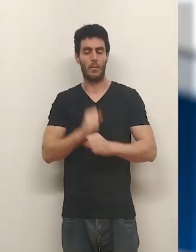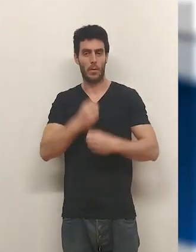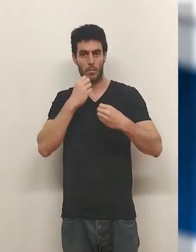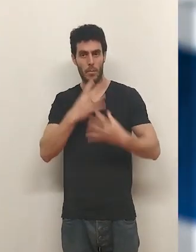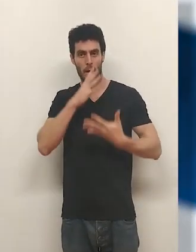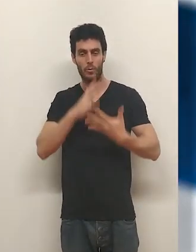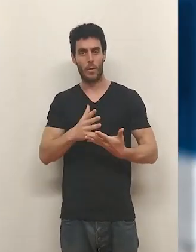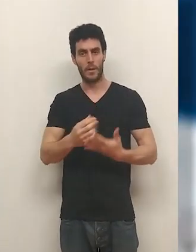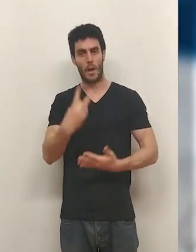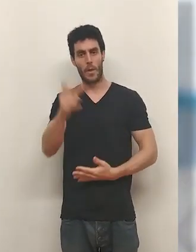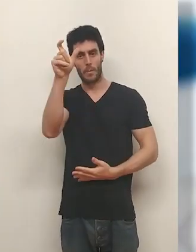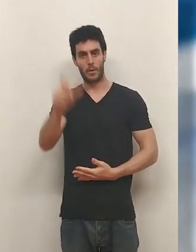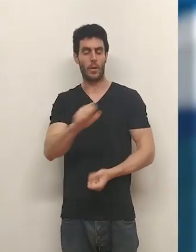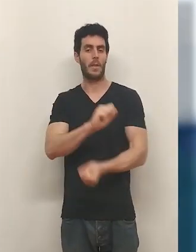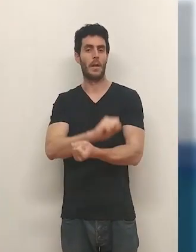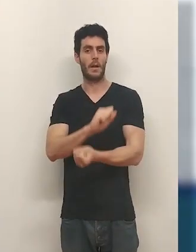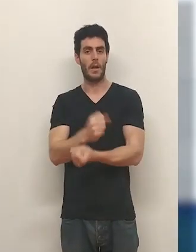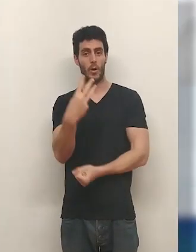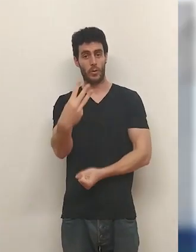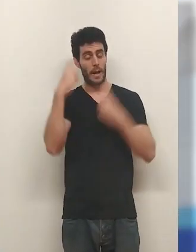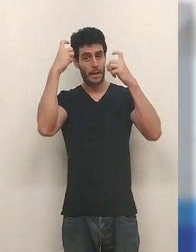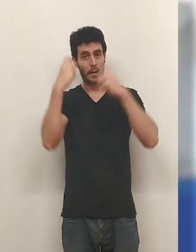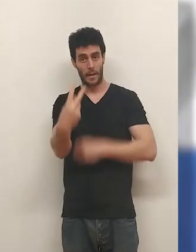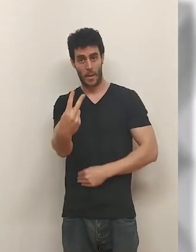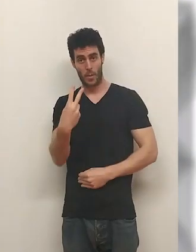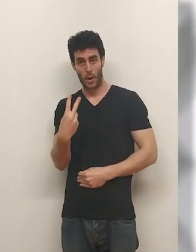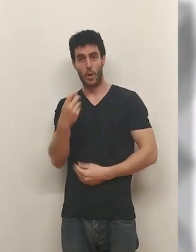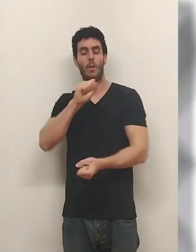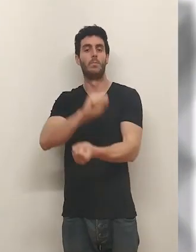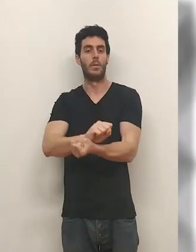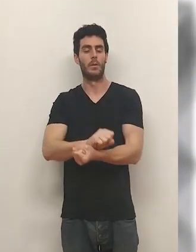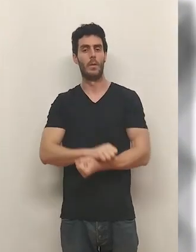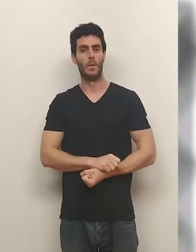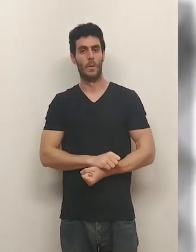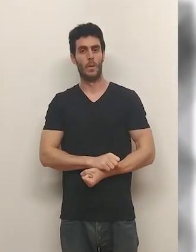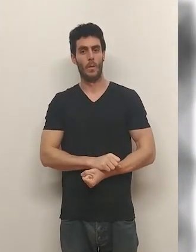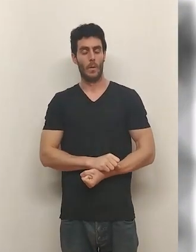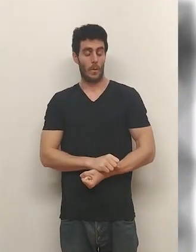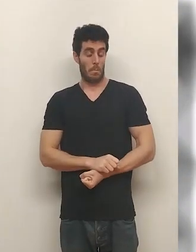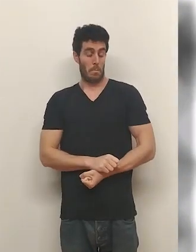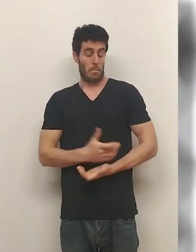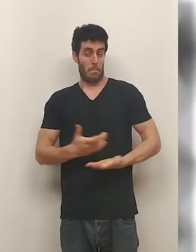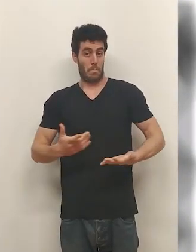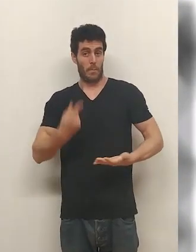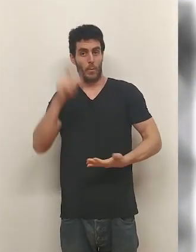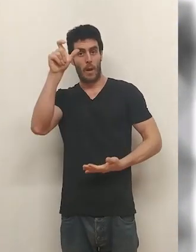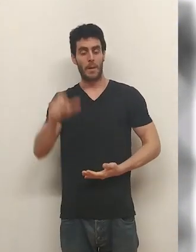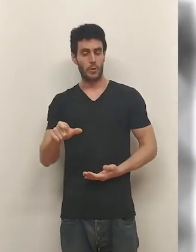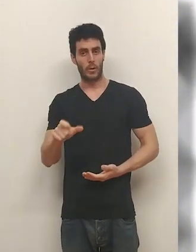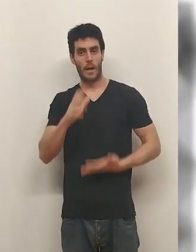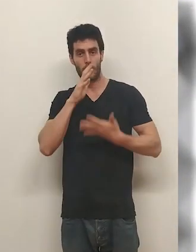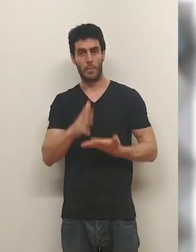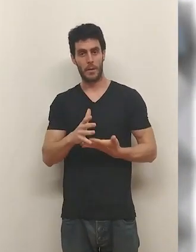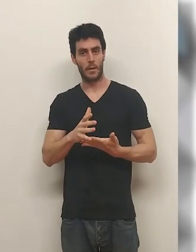Hay en este momento dos detenidos, de los tres que intervinieron en este hecho. Se está, una de las personas